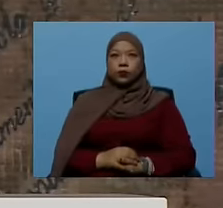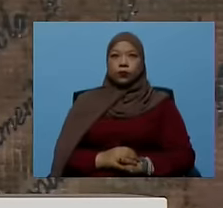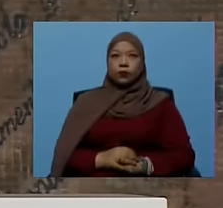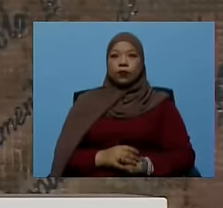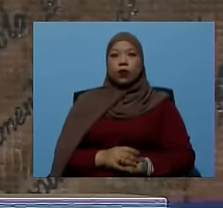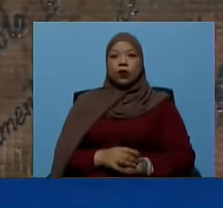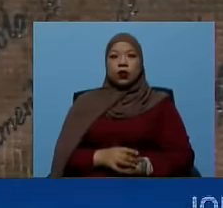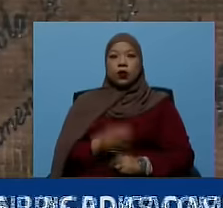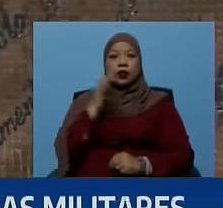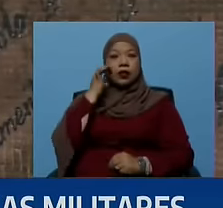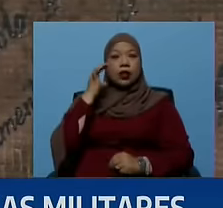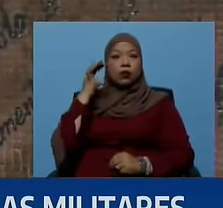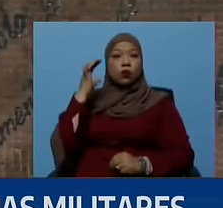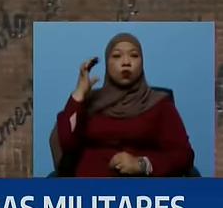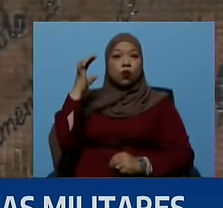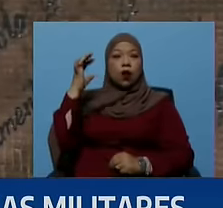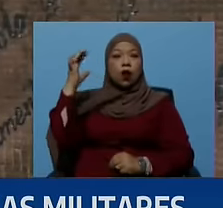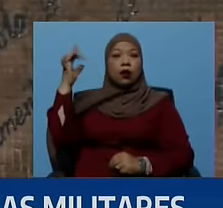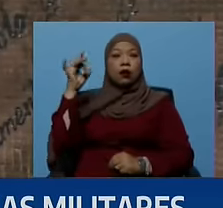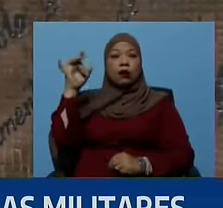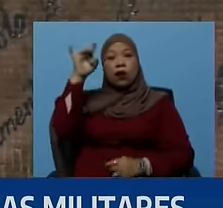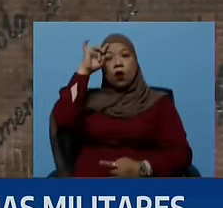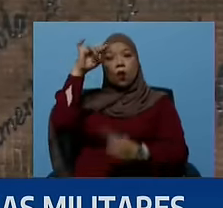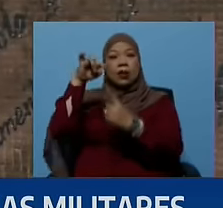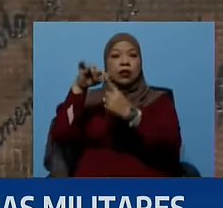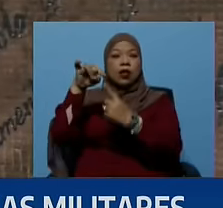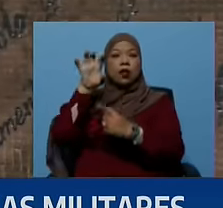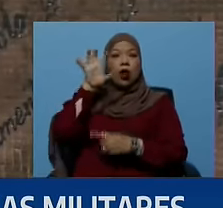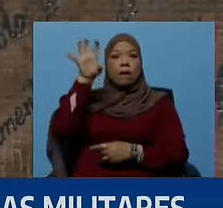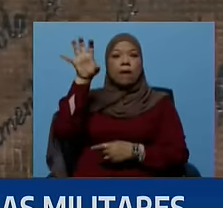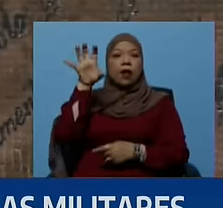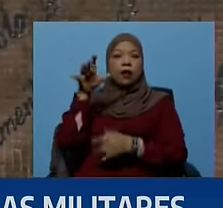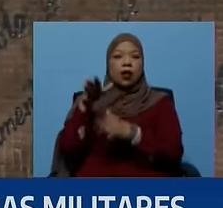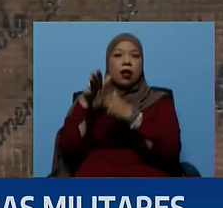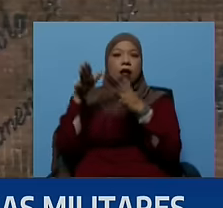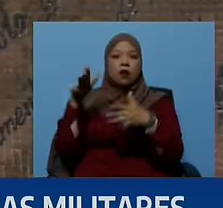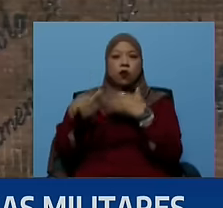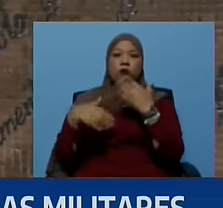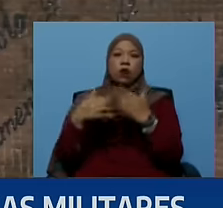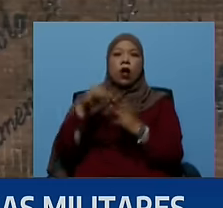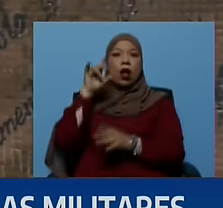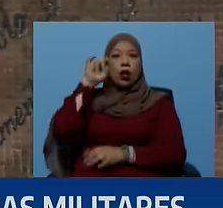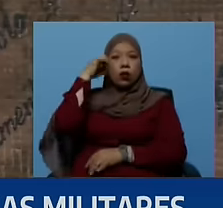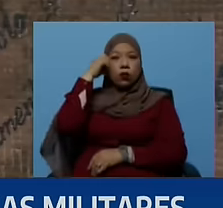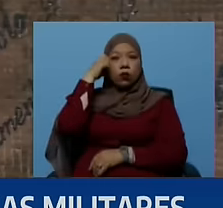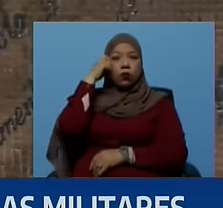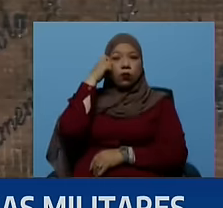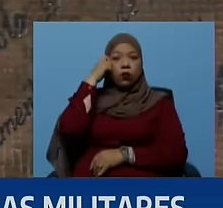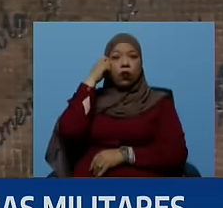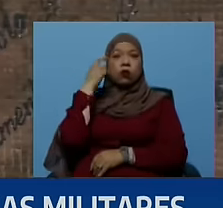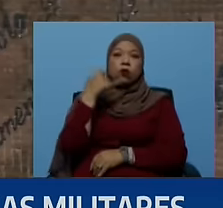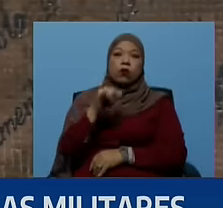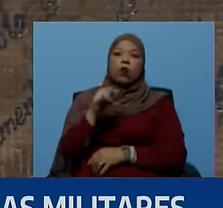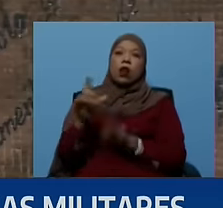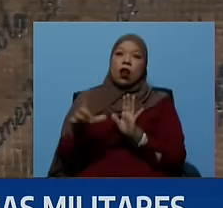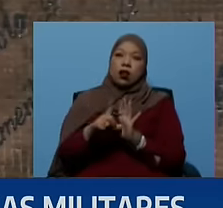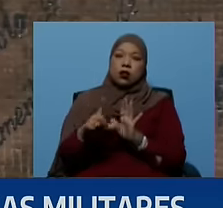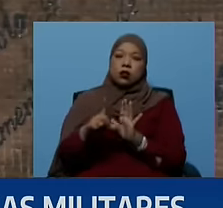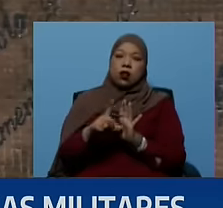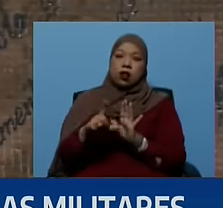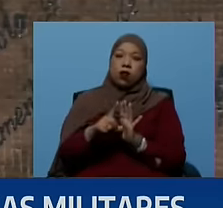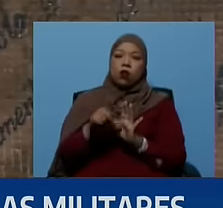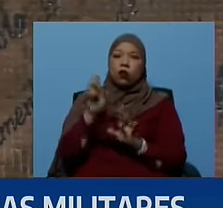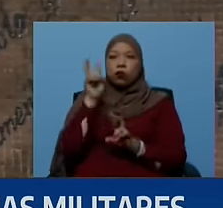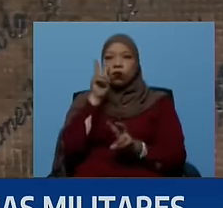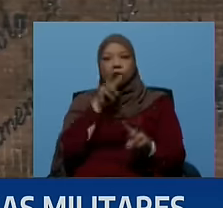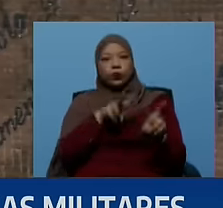hervidero de Sueños de patria grande por aquí estuvimos acabo de recorrer apenas una parte del Liceo